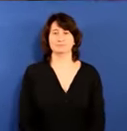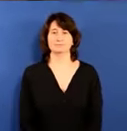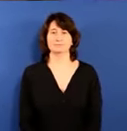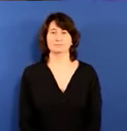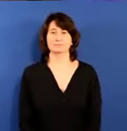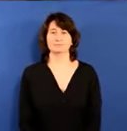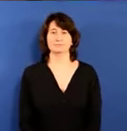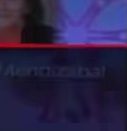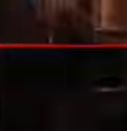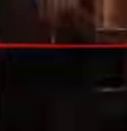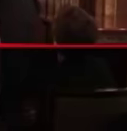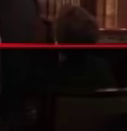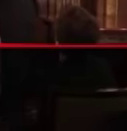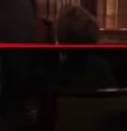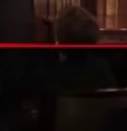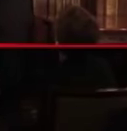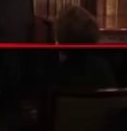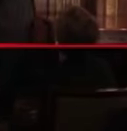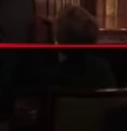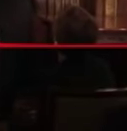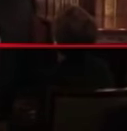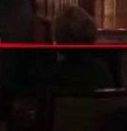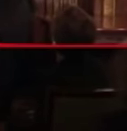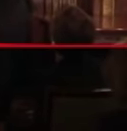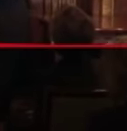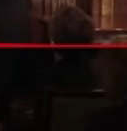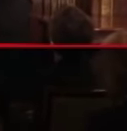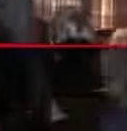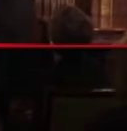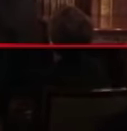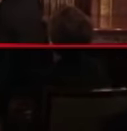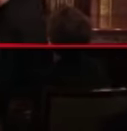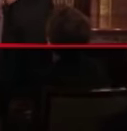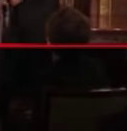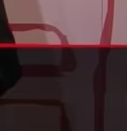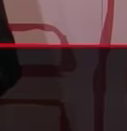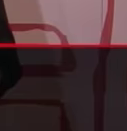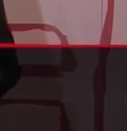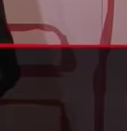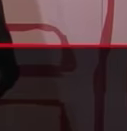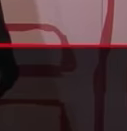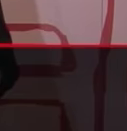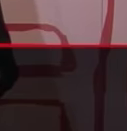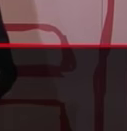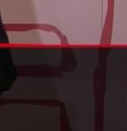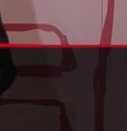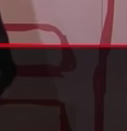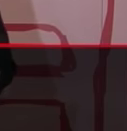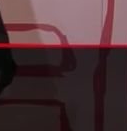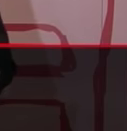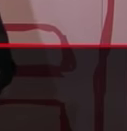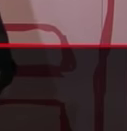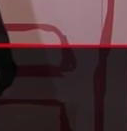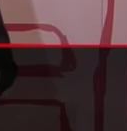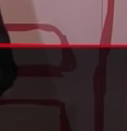reconocimiento. Las asociaciones y personas premiadas son Saregin eta Kain Eskatilen Euskadiko Elkartea, Bermeoko Eskatila